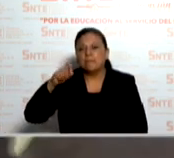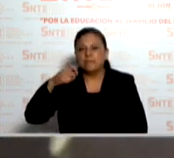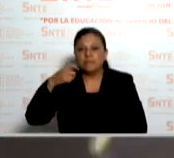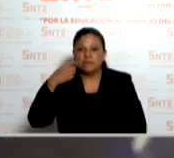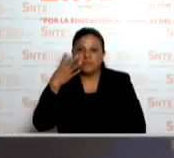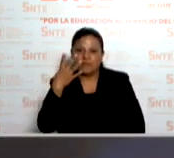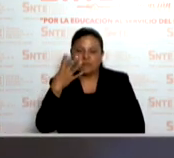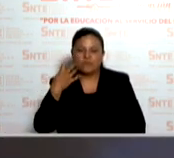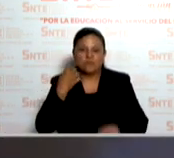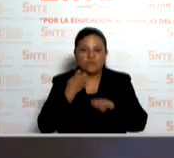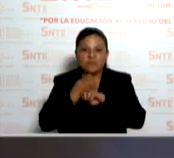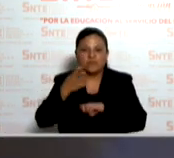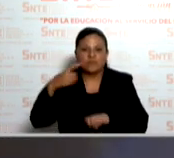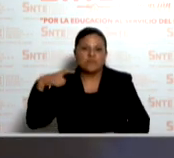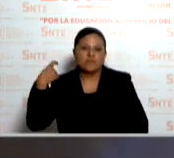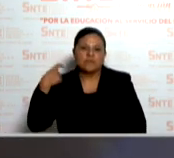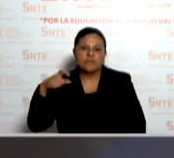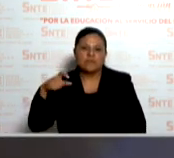Querétaro.